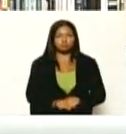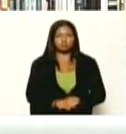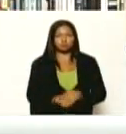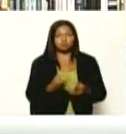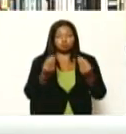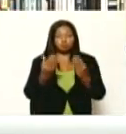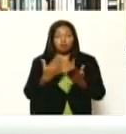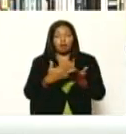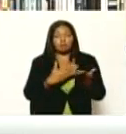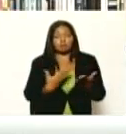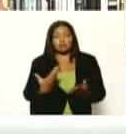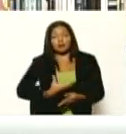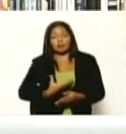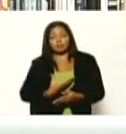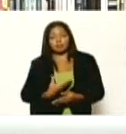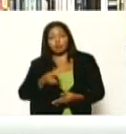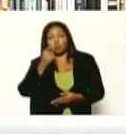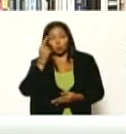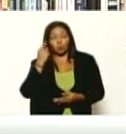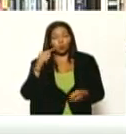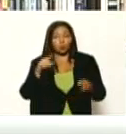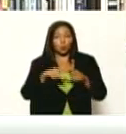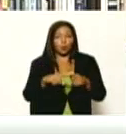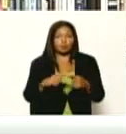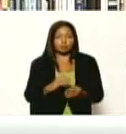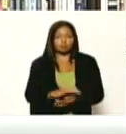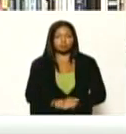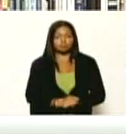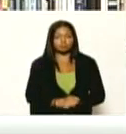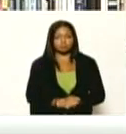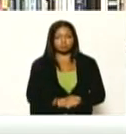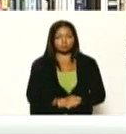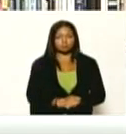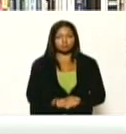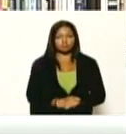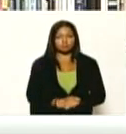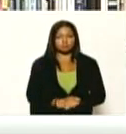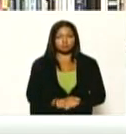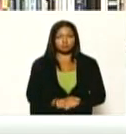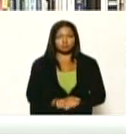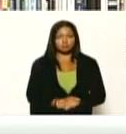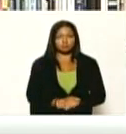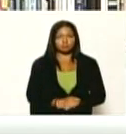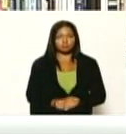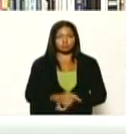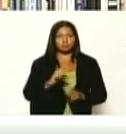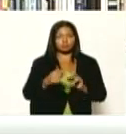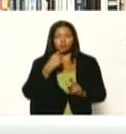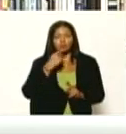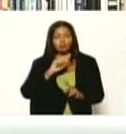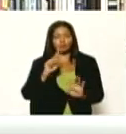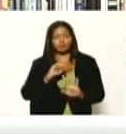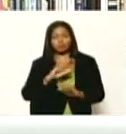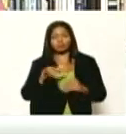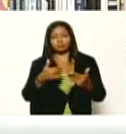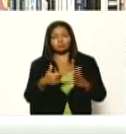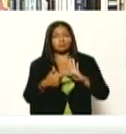en la alcaldía, compañeras, como alcaldes vigentes, algunos dijeron, no me postulo